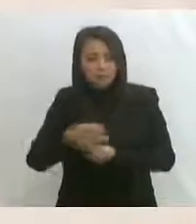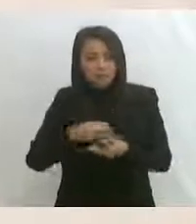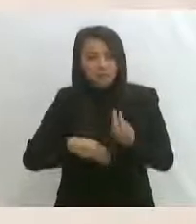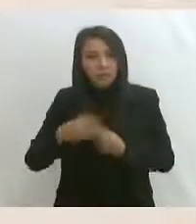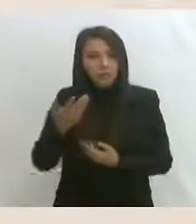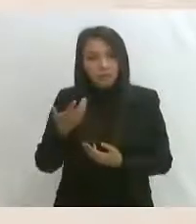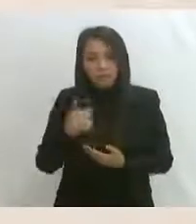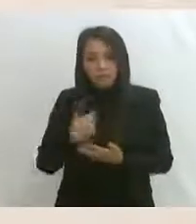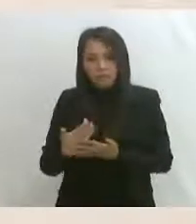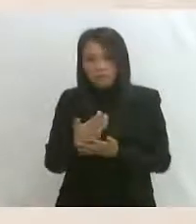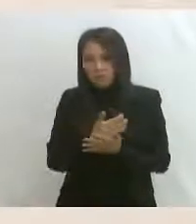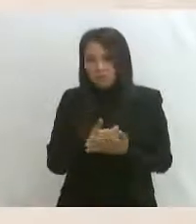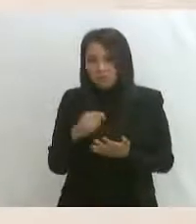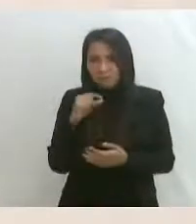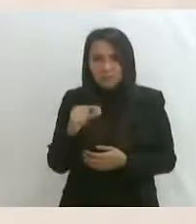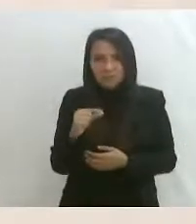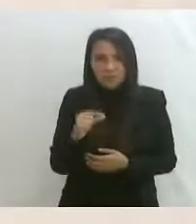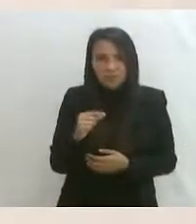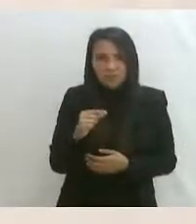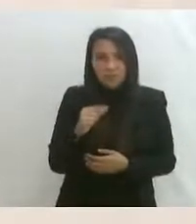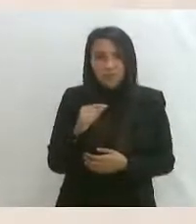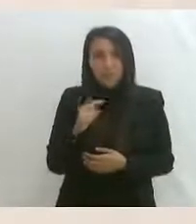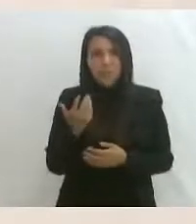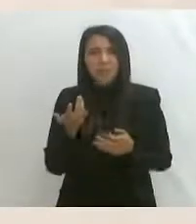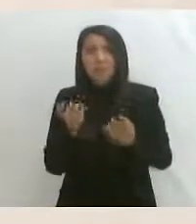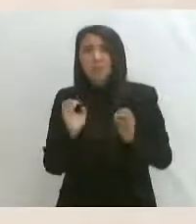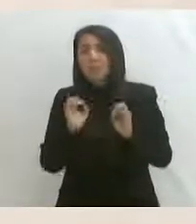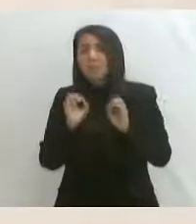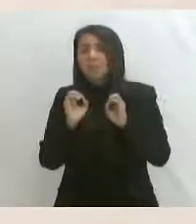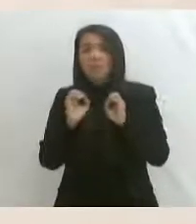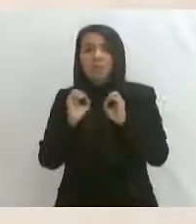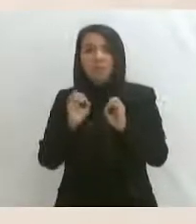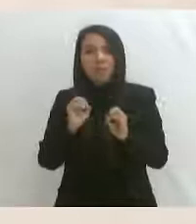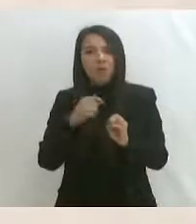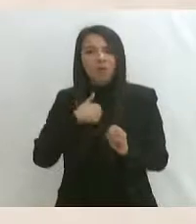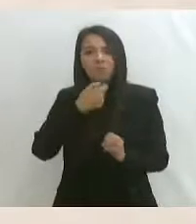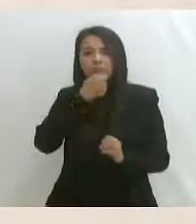no ganaba o no salía de candidato,